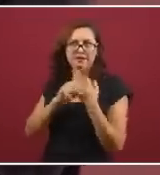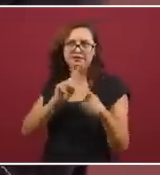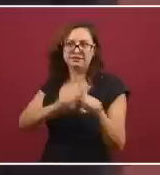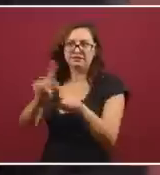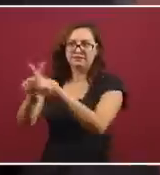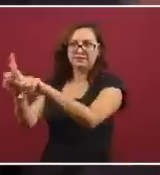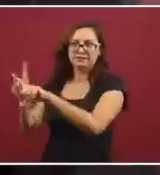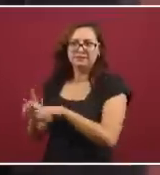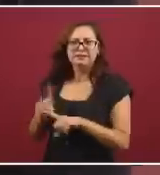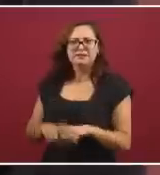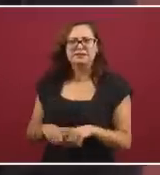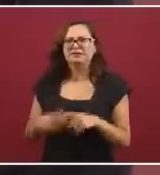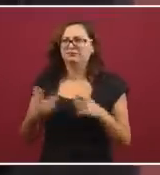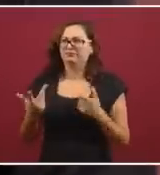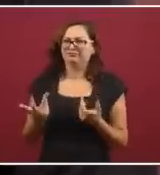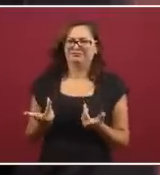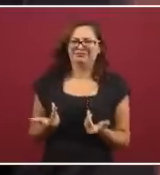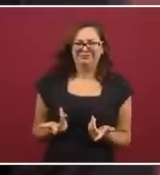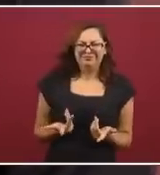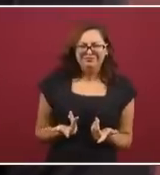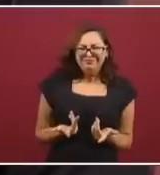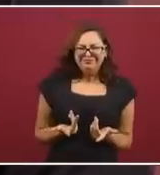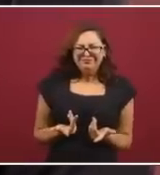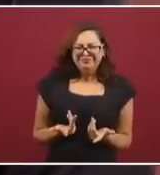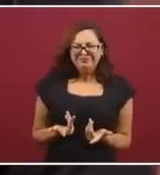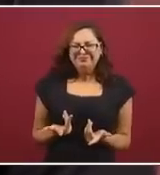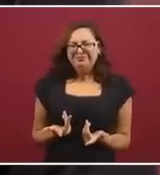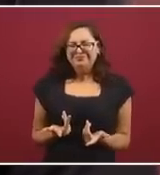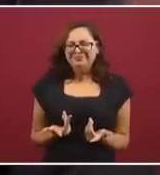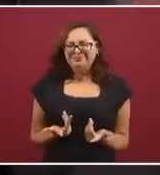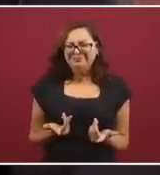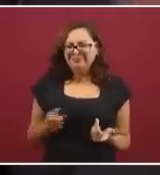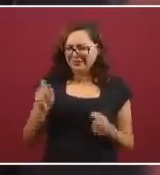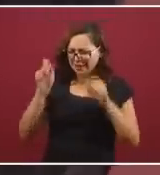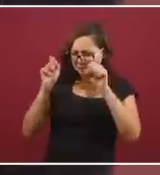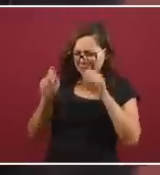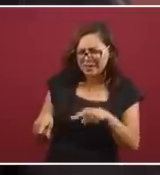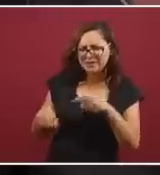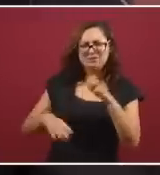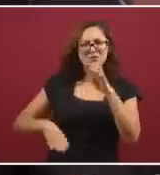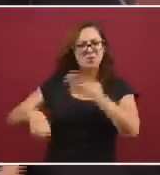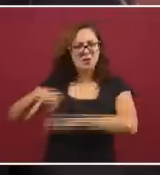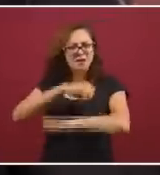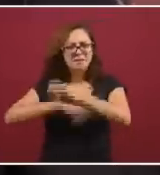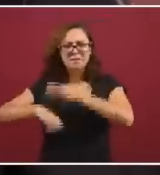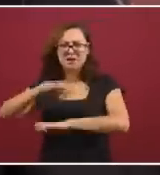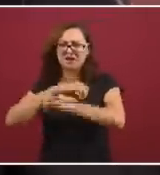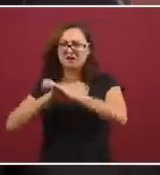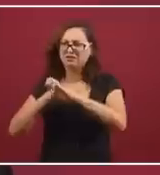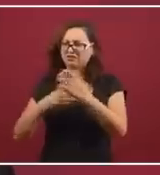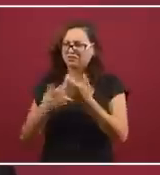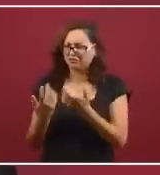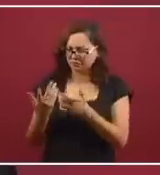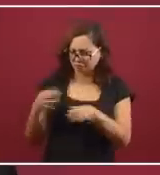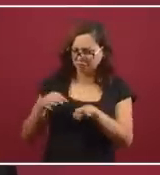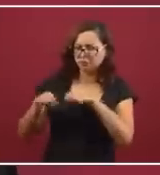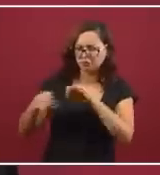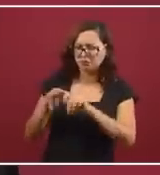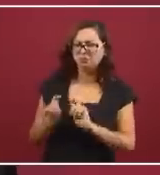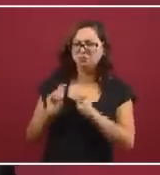entonces por qué no las embajadas nuestras hacen esa función